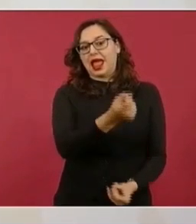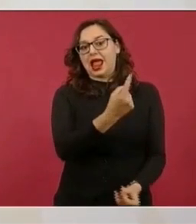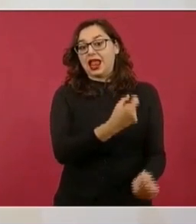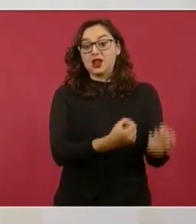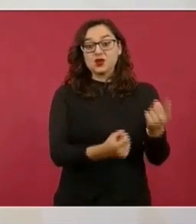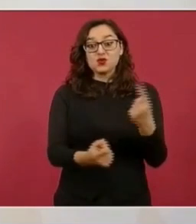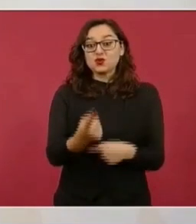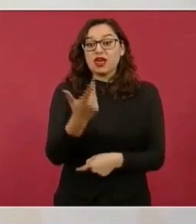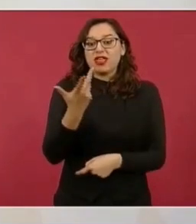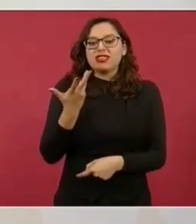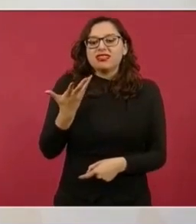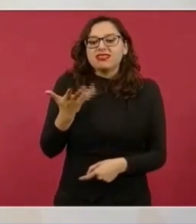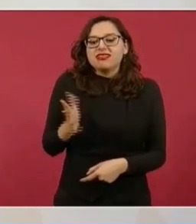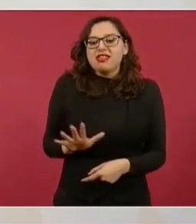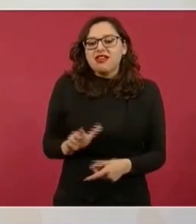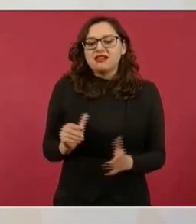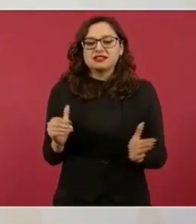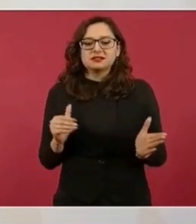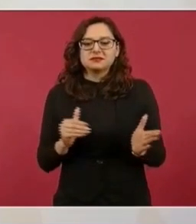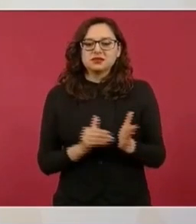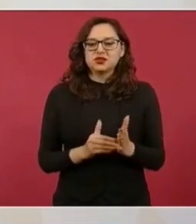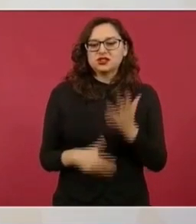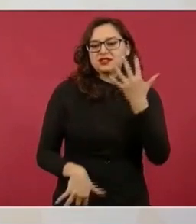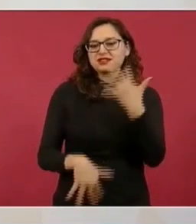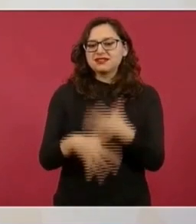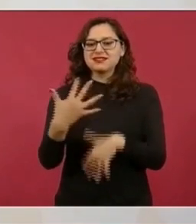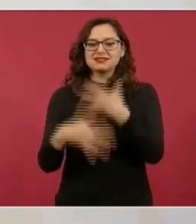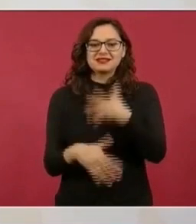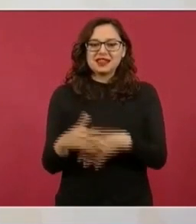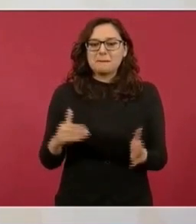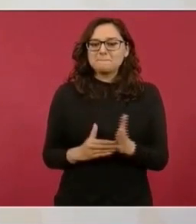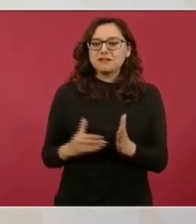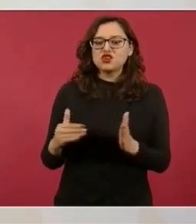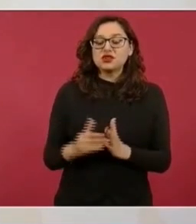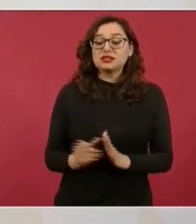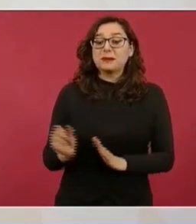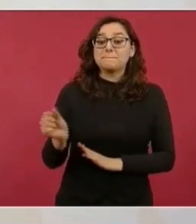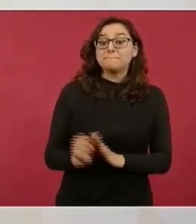ganan 10, 15 millones de pesos mensuales.